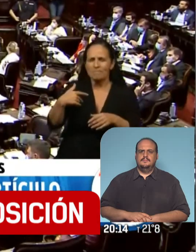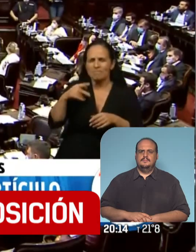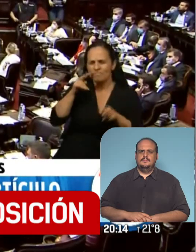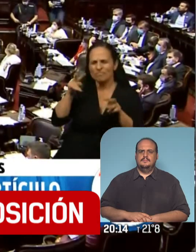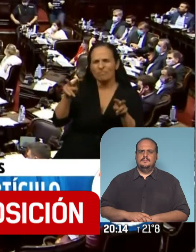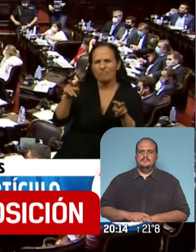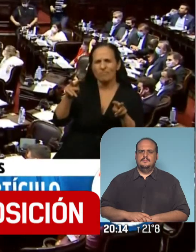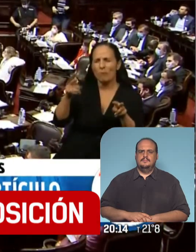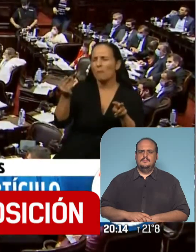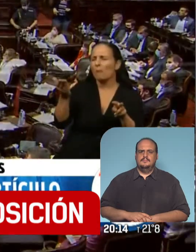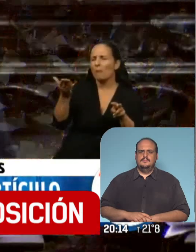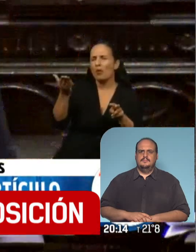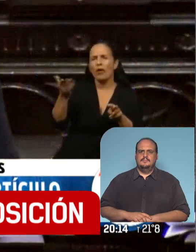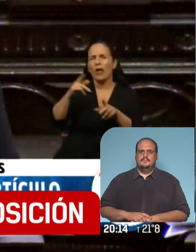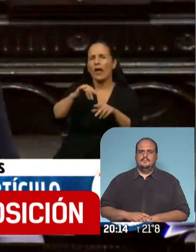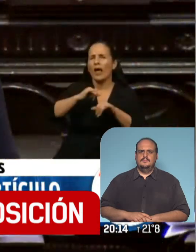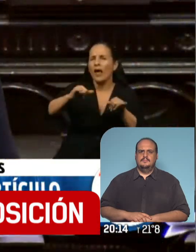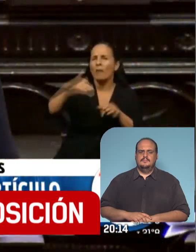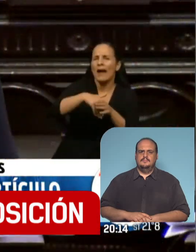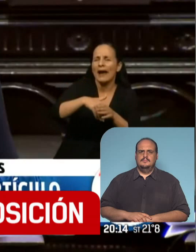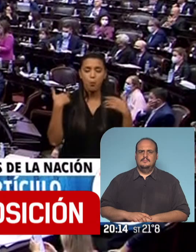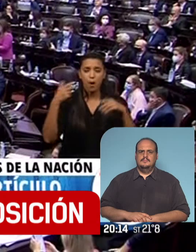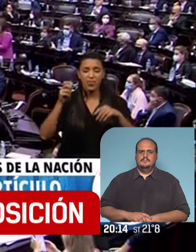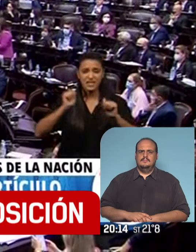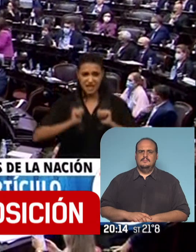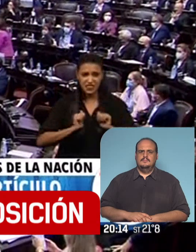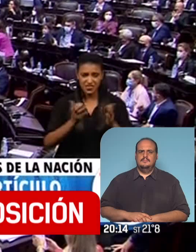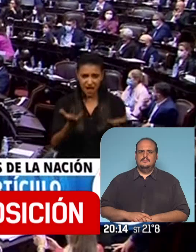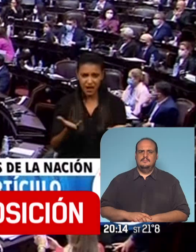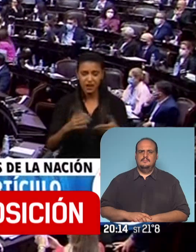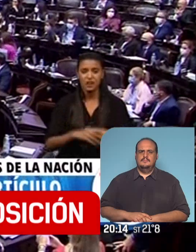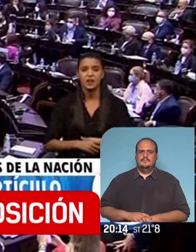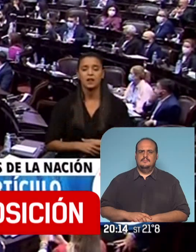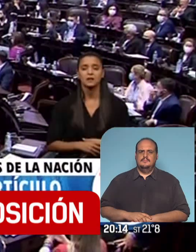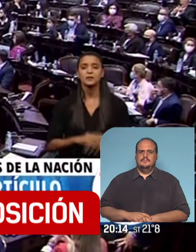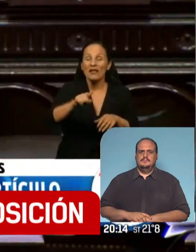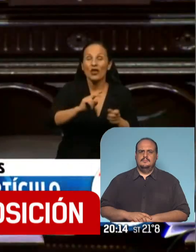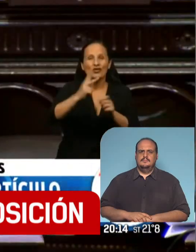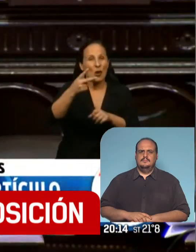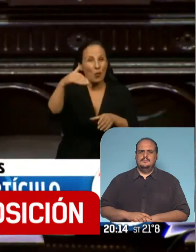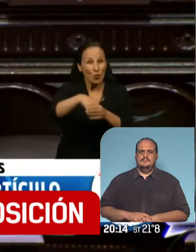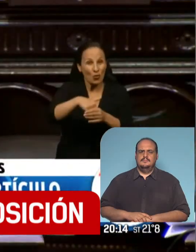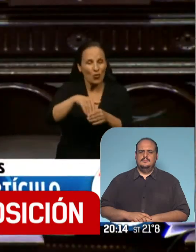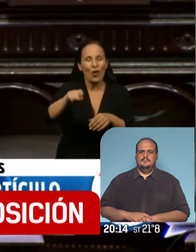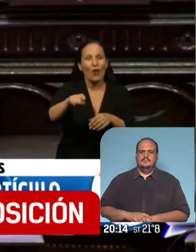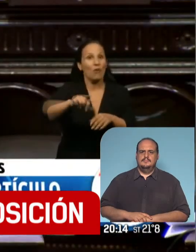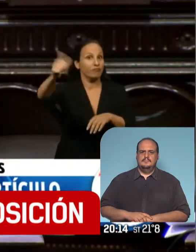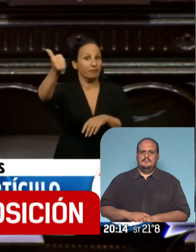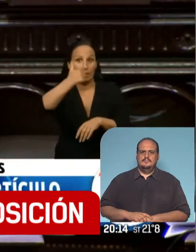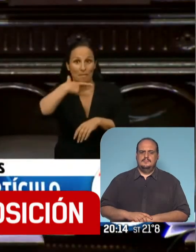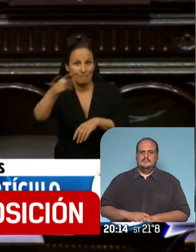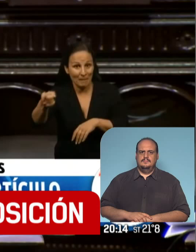por qué esa promesa de campaña, esa mentira de campaña, el balotaje en el que triunfa el expresidente